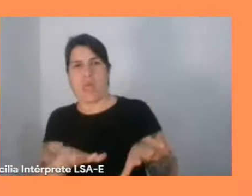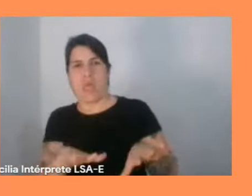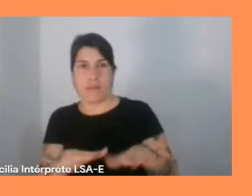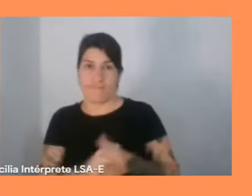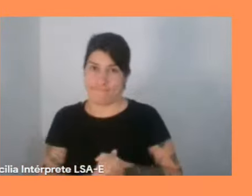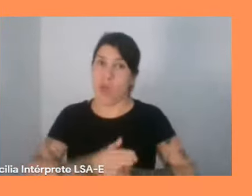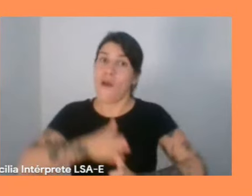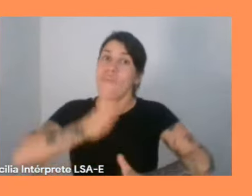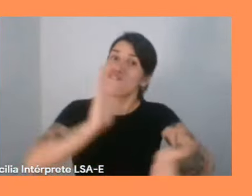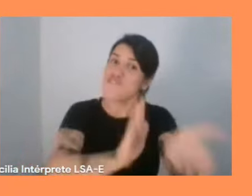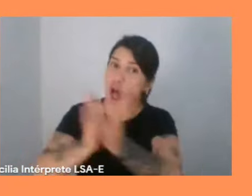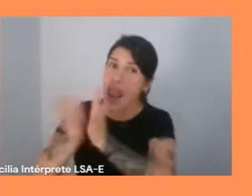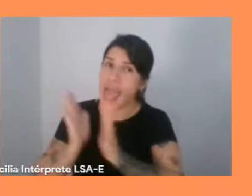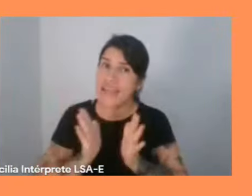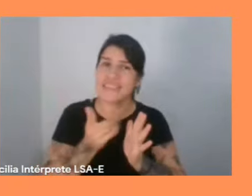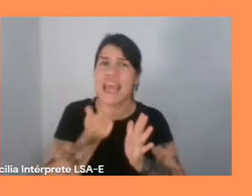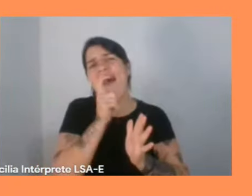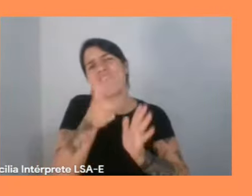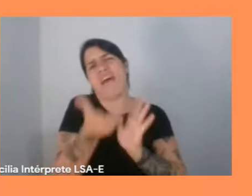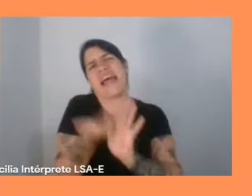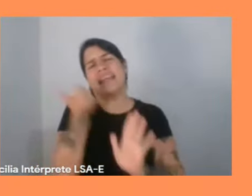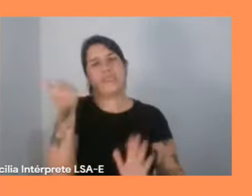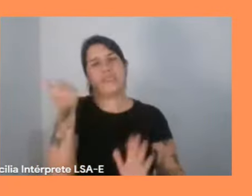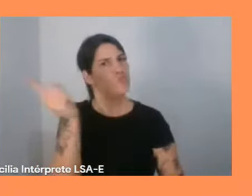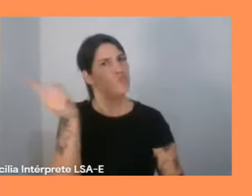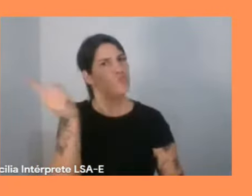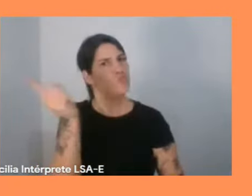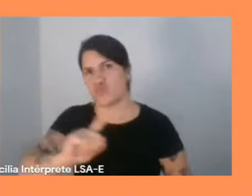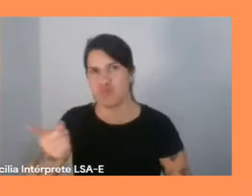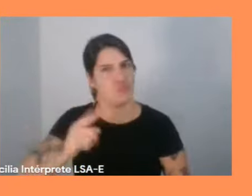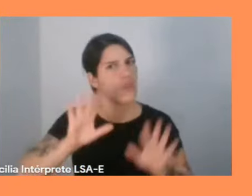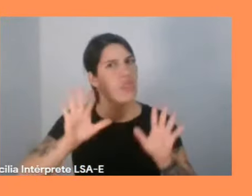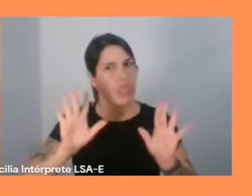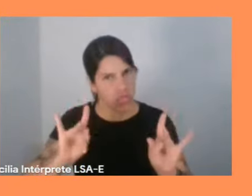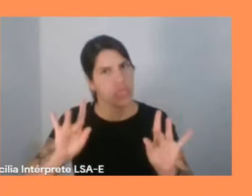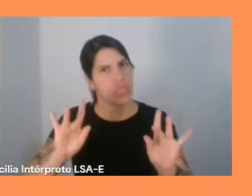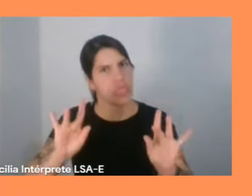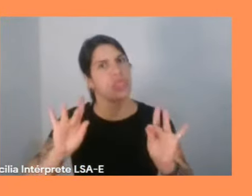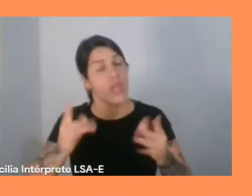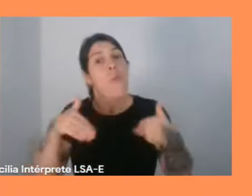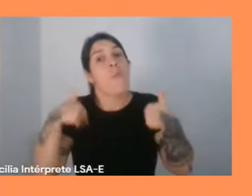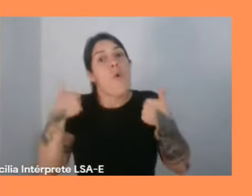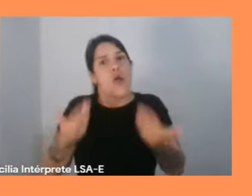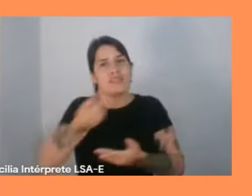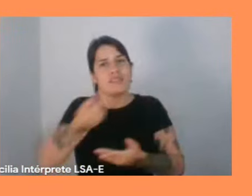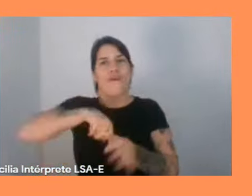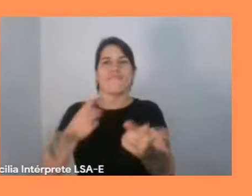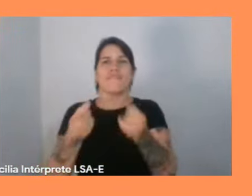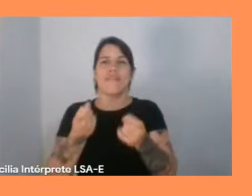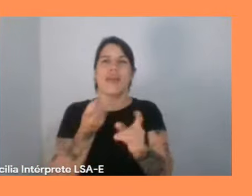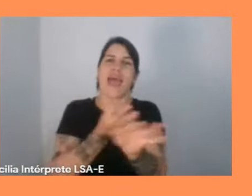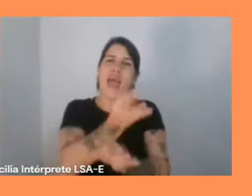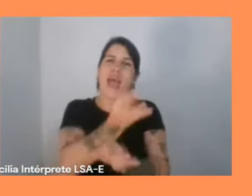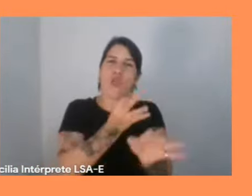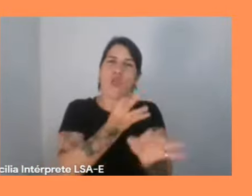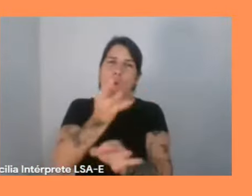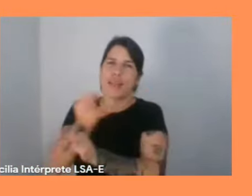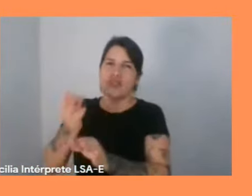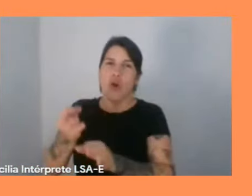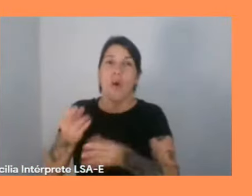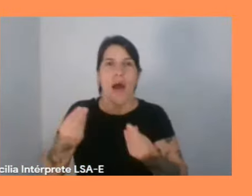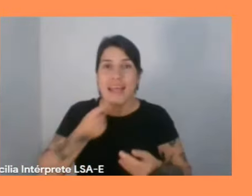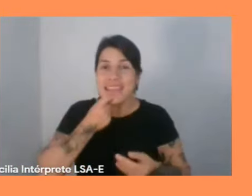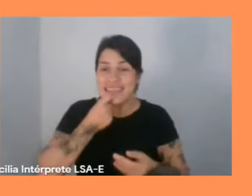es fundamental sostener una educación que evidencie las prácticas violentas en todos los ámbitos de la vida.